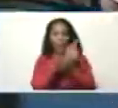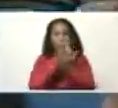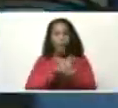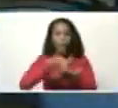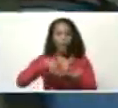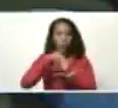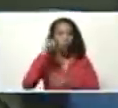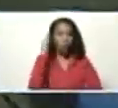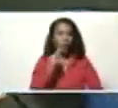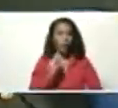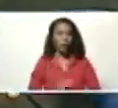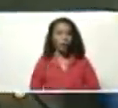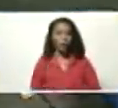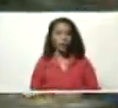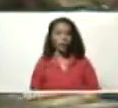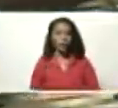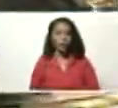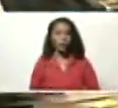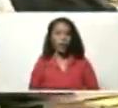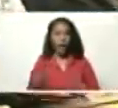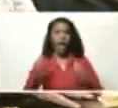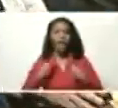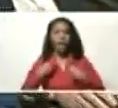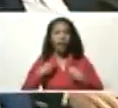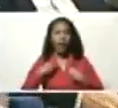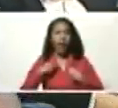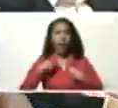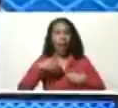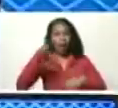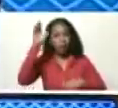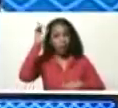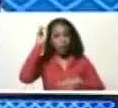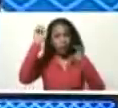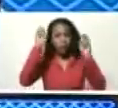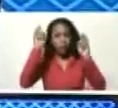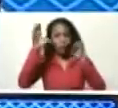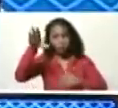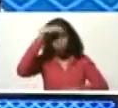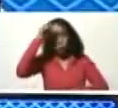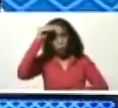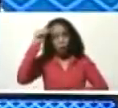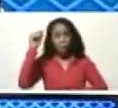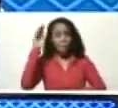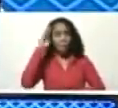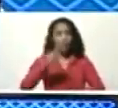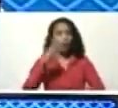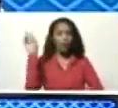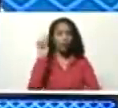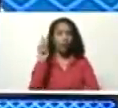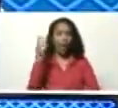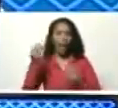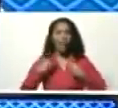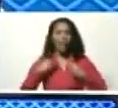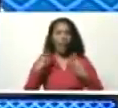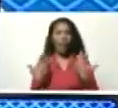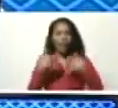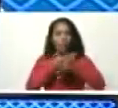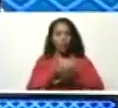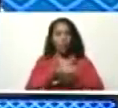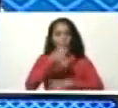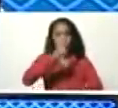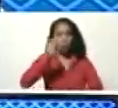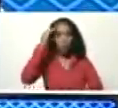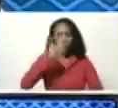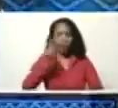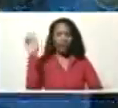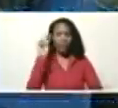Nacional Bolivariana! ¡Viva! ¡Que viva la doctrina revolucionaria militar de Venezuela! ¡Viva! ¡Que viva la fusión cívico-militar